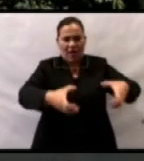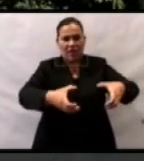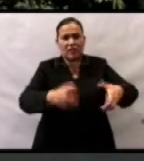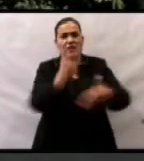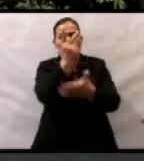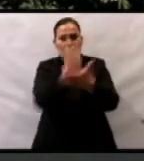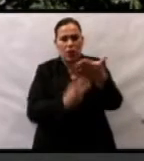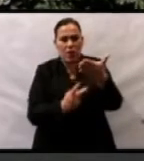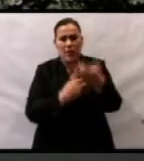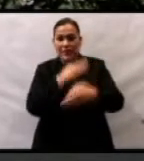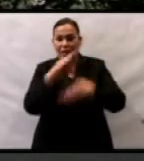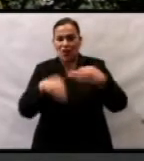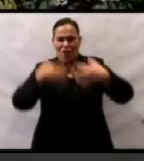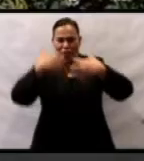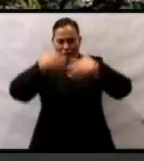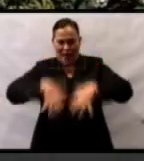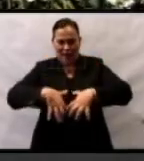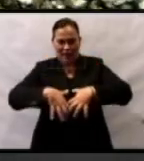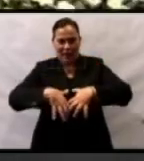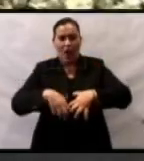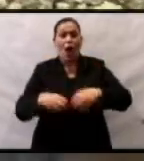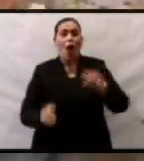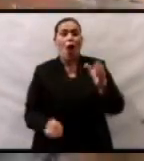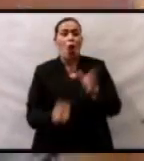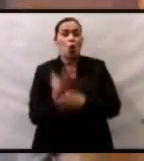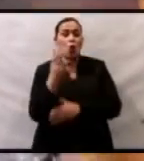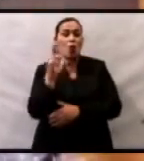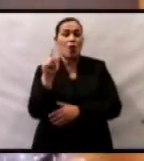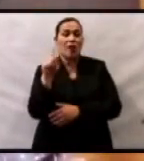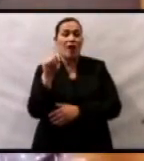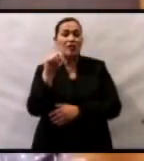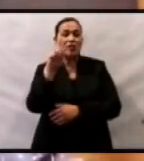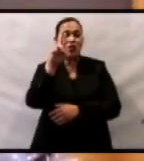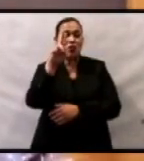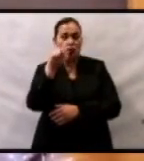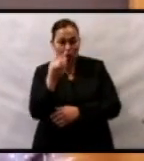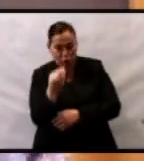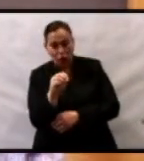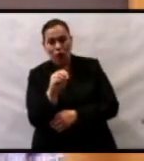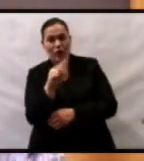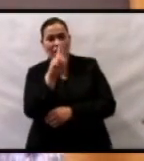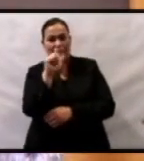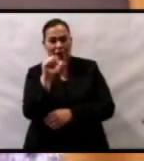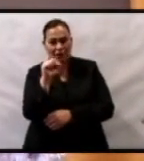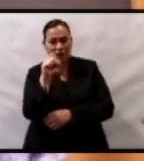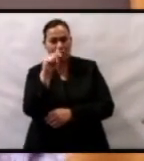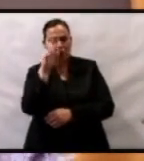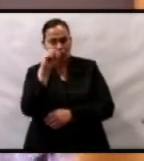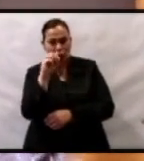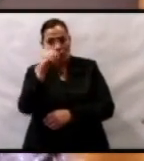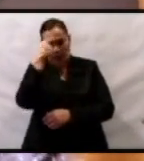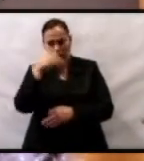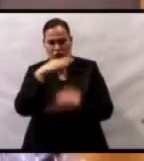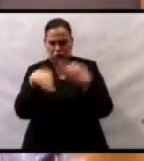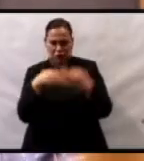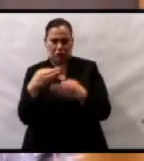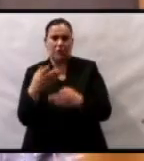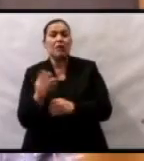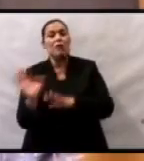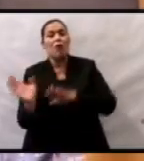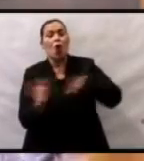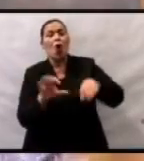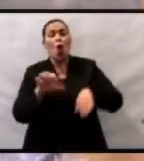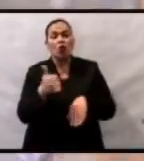A Toda Máquina, el nuevo rastro para conejos, la red de internet a oficinas públicas,